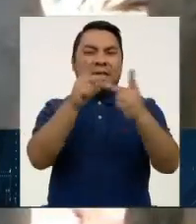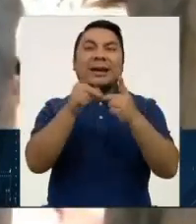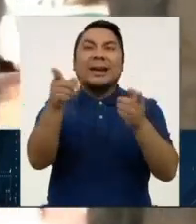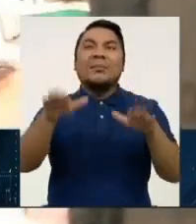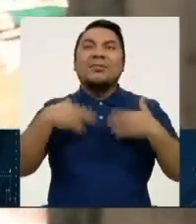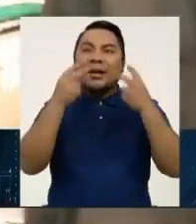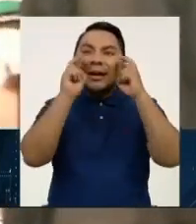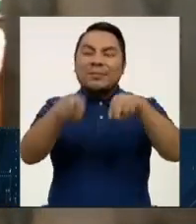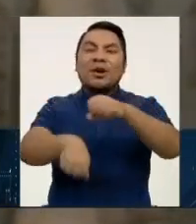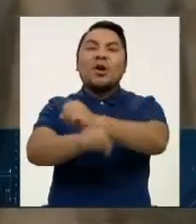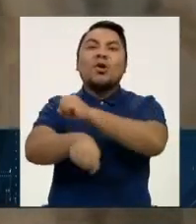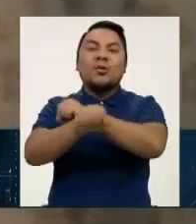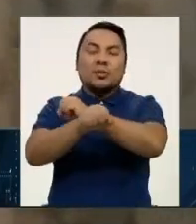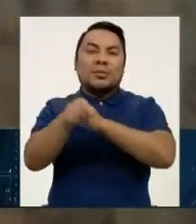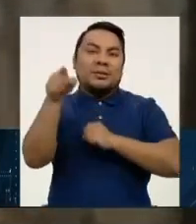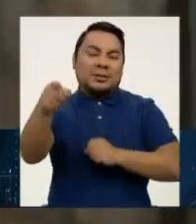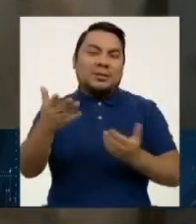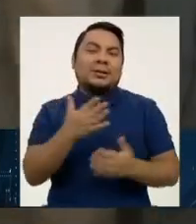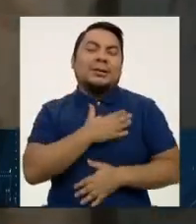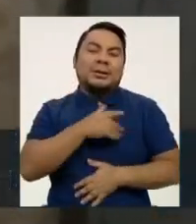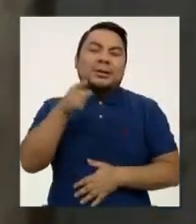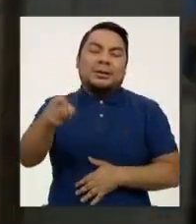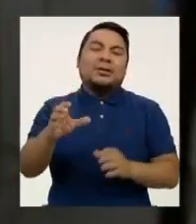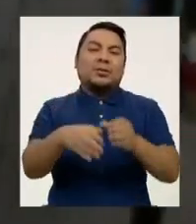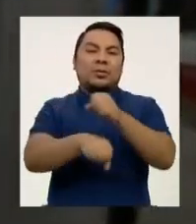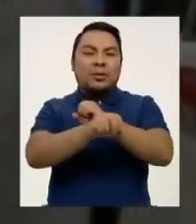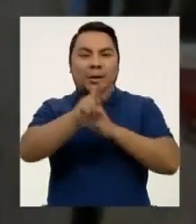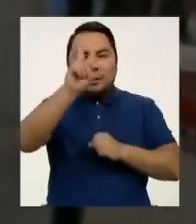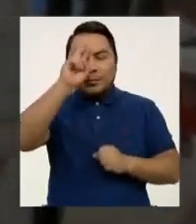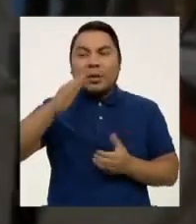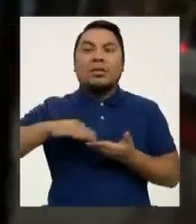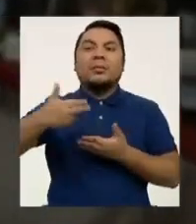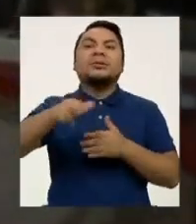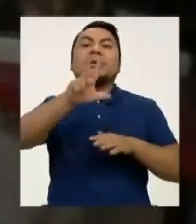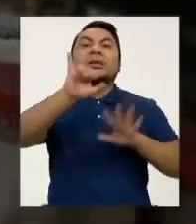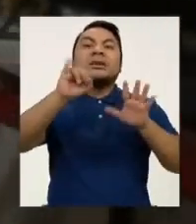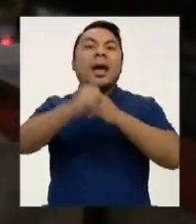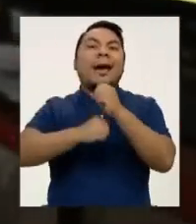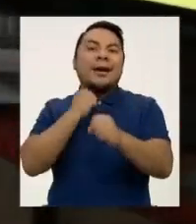partido mundialista que jugó nuestra querida selección después de 36 años.